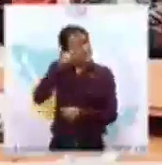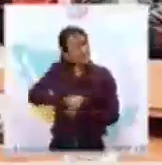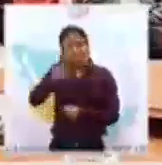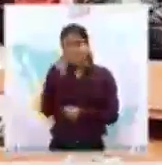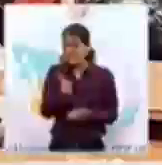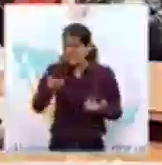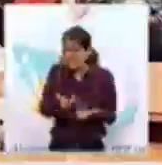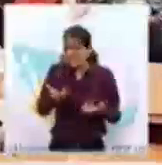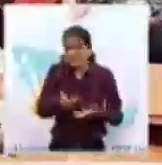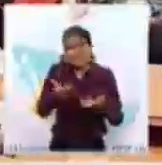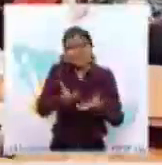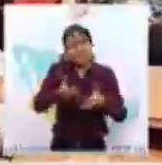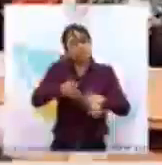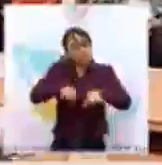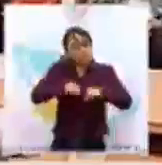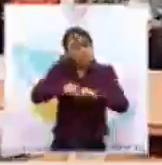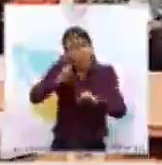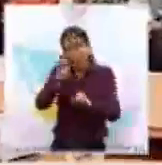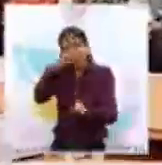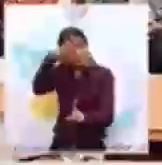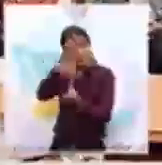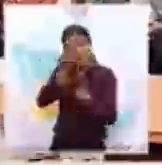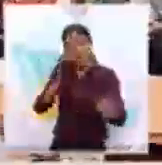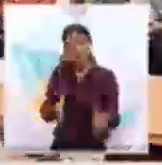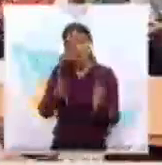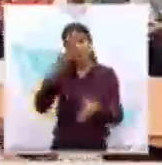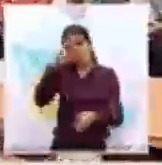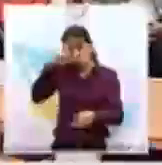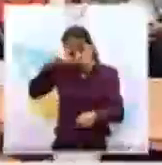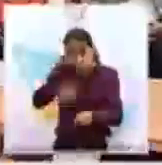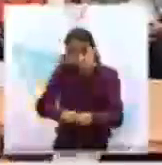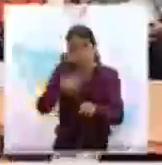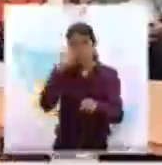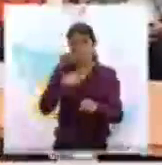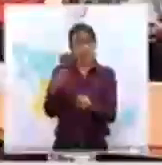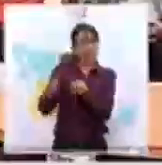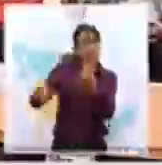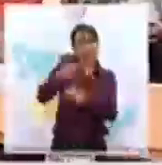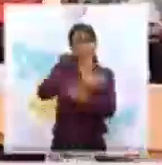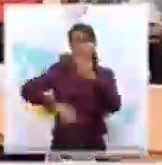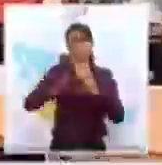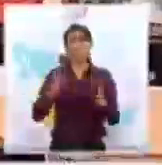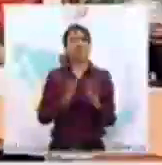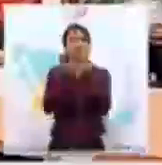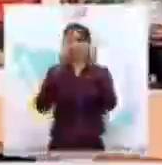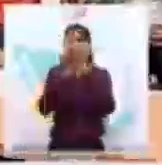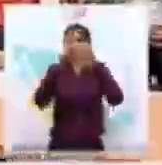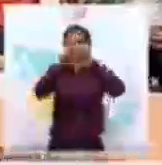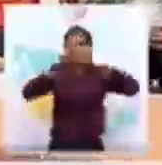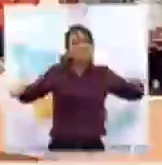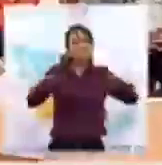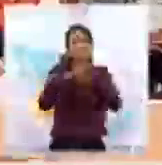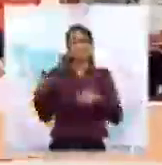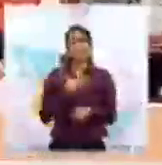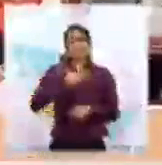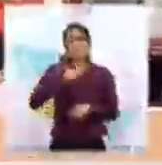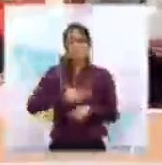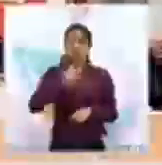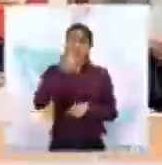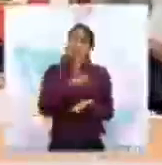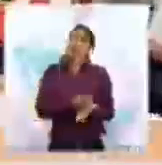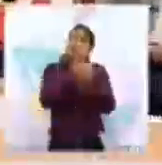estas canastas culturales que democratizan el acceso de la población a tener lo mínimo para poder ampliar